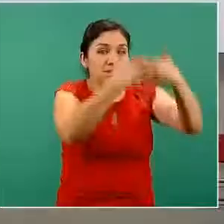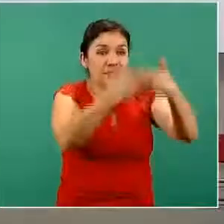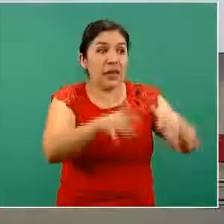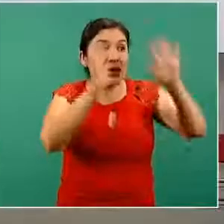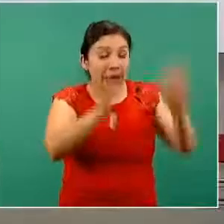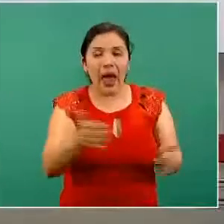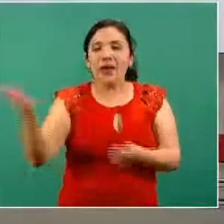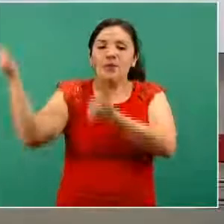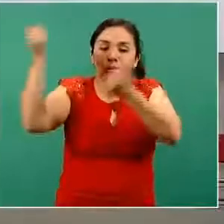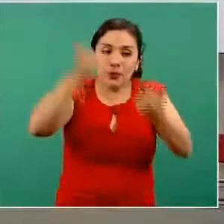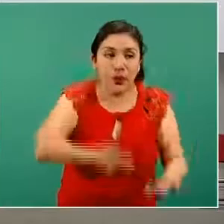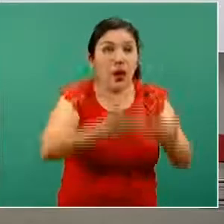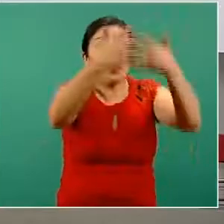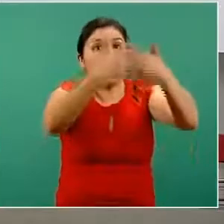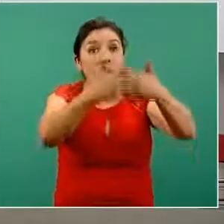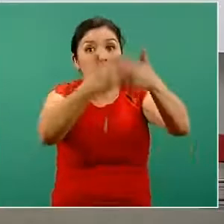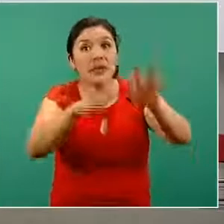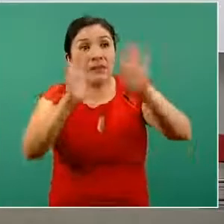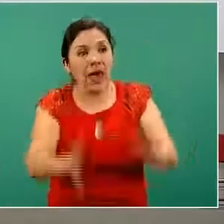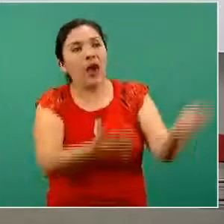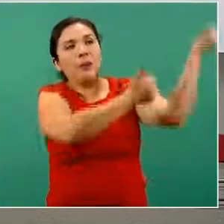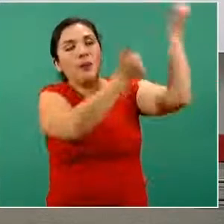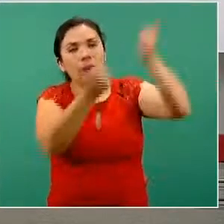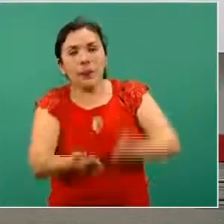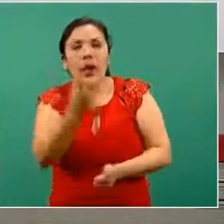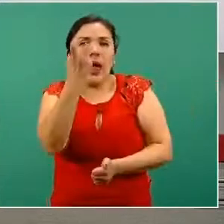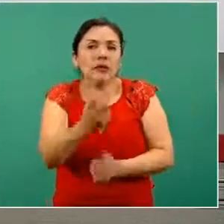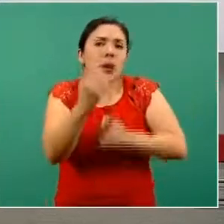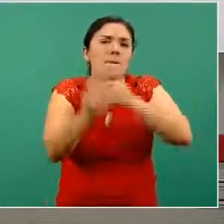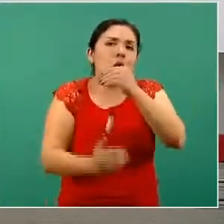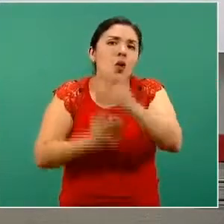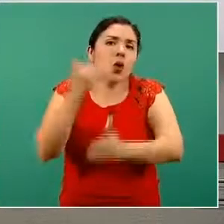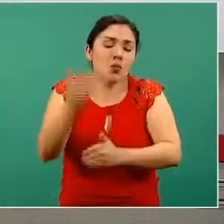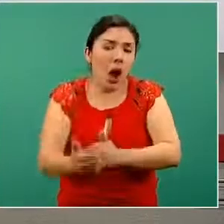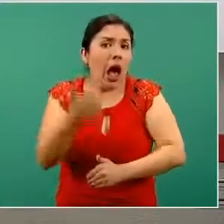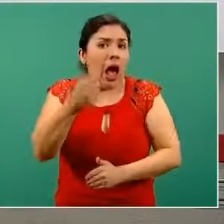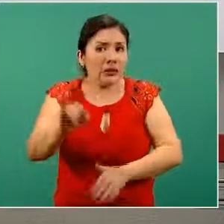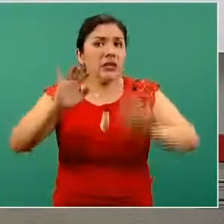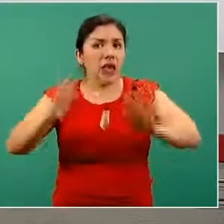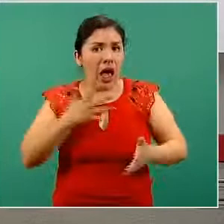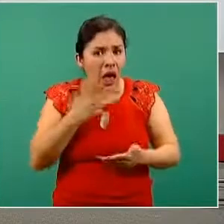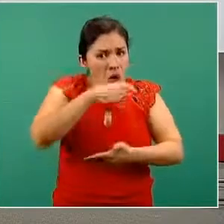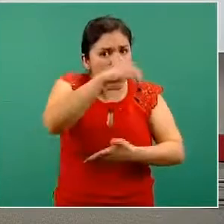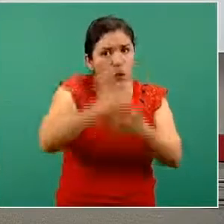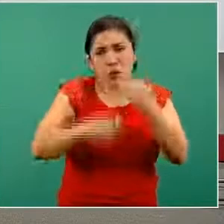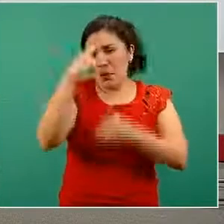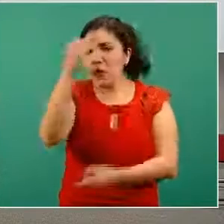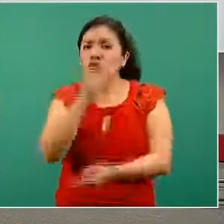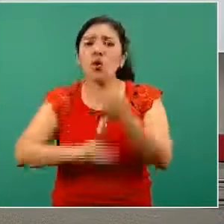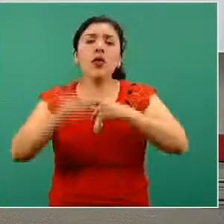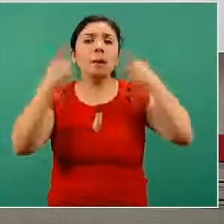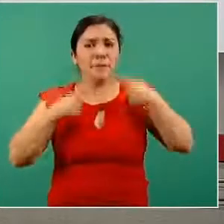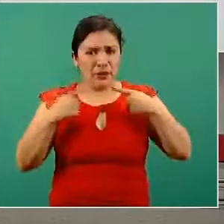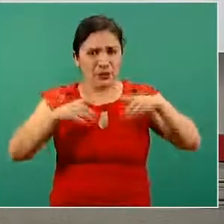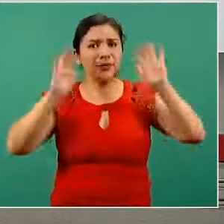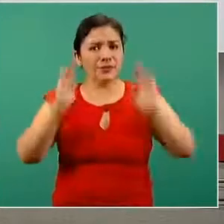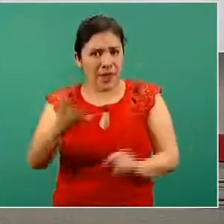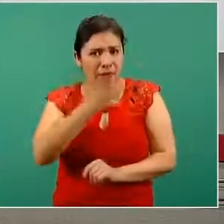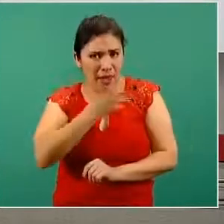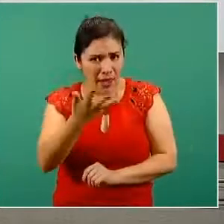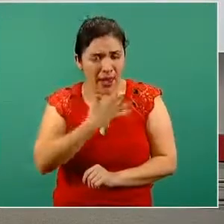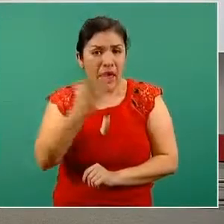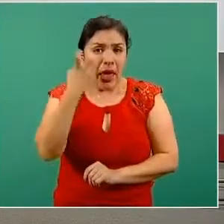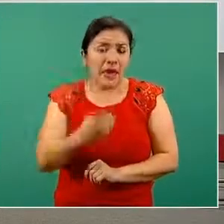las casas farmacéuticas las están distribuyendo. Tenemos los contratos para toda la población y estos estarán llegando en su gran